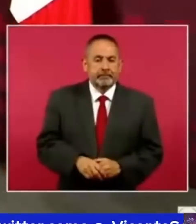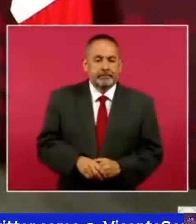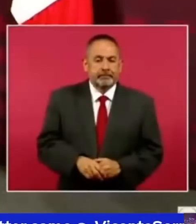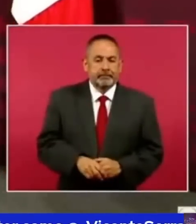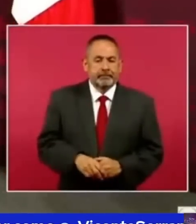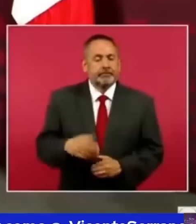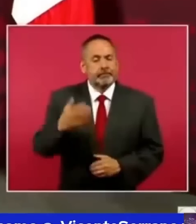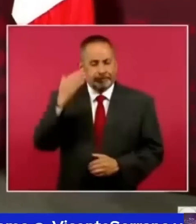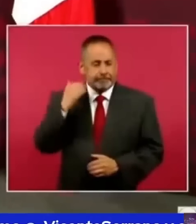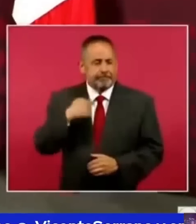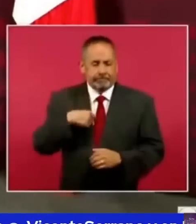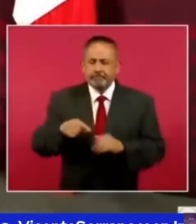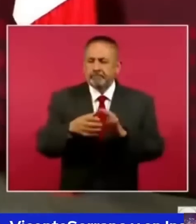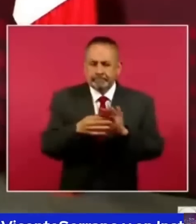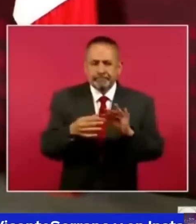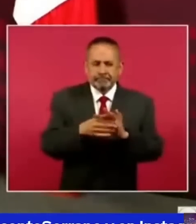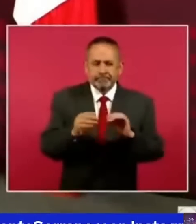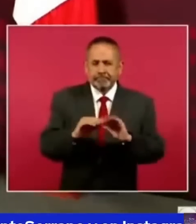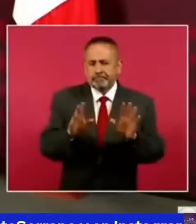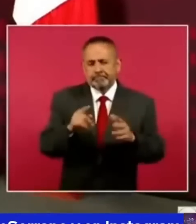Ya hemos hablado de eso.